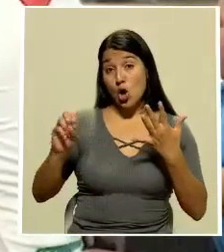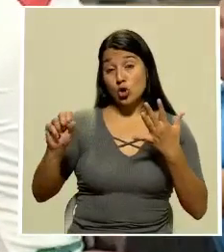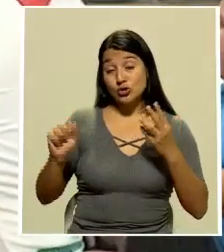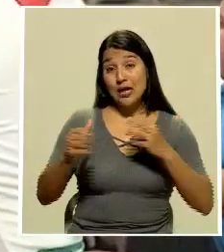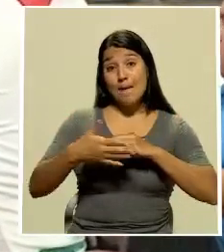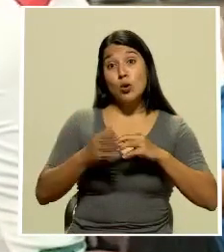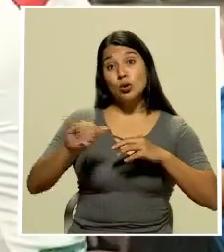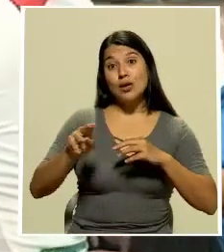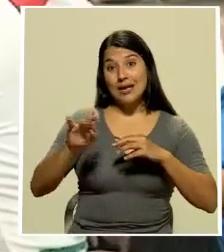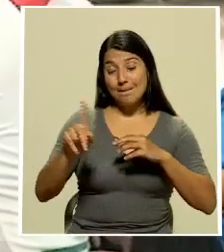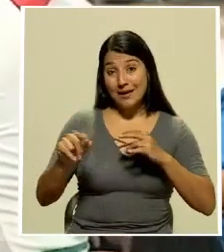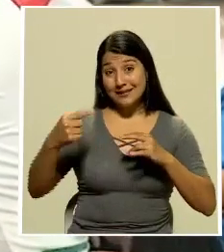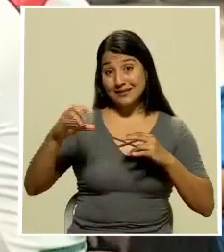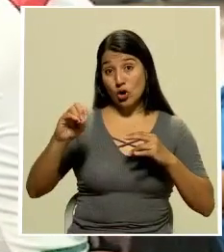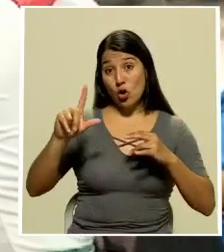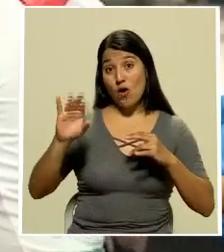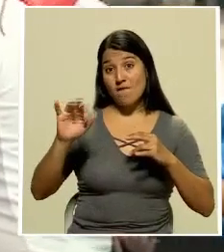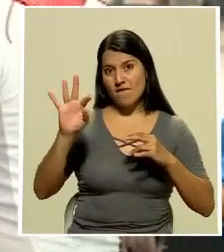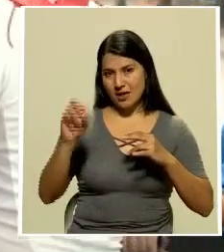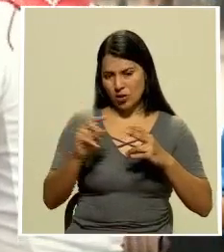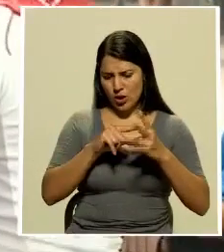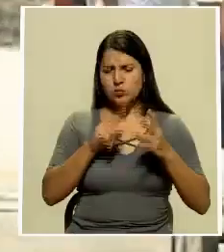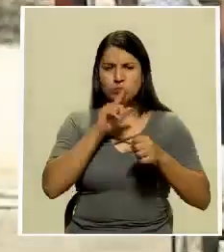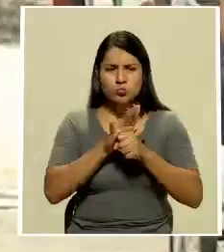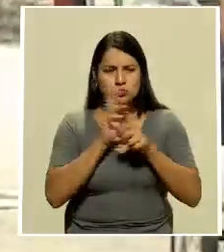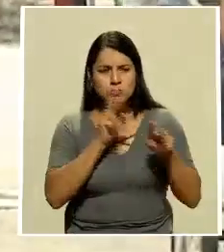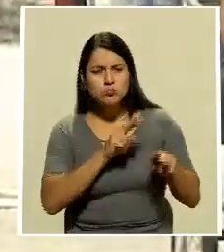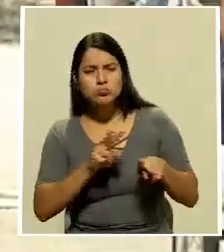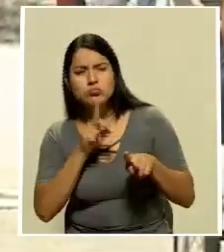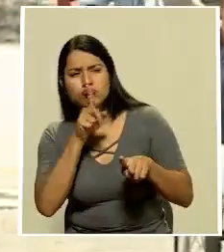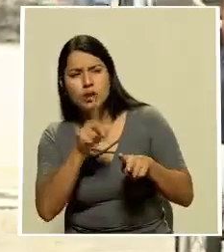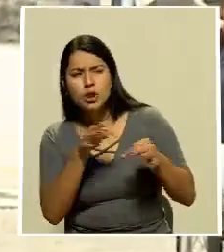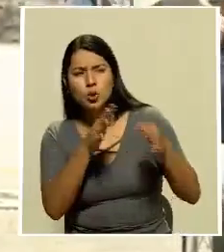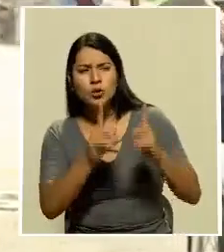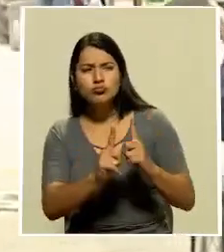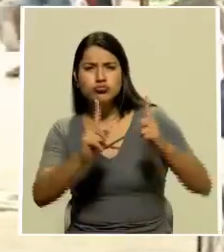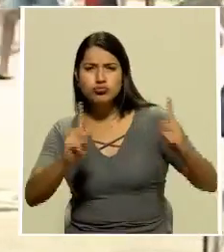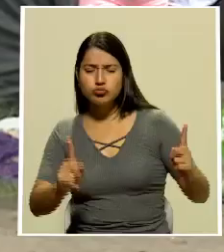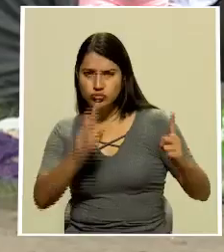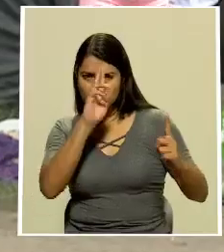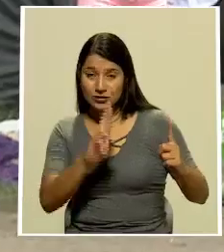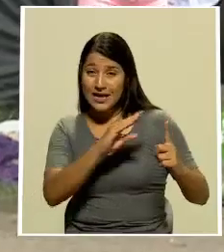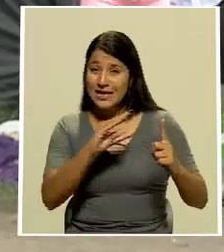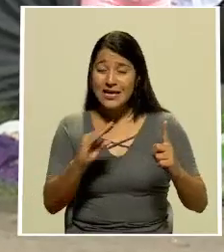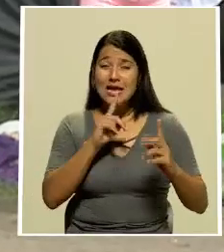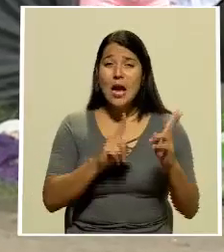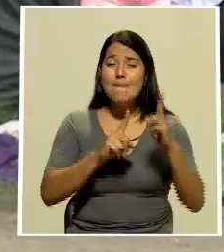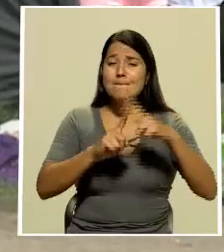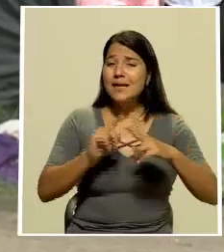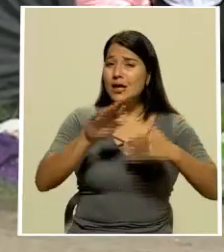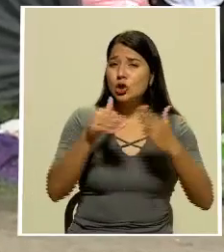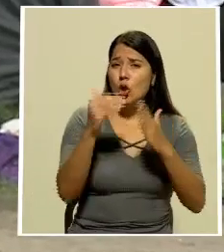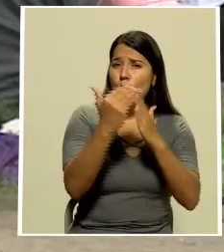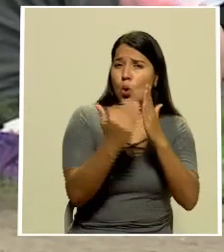y Golfito se comprometieron a velar por el distanciamiento social de los turistas y la aplicación de todas las medidas